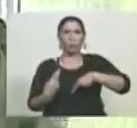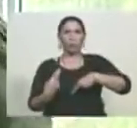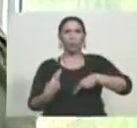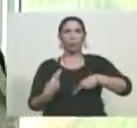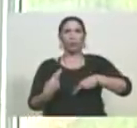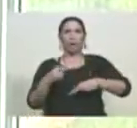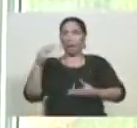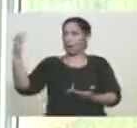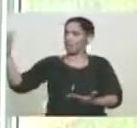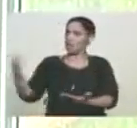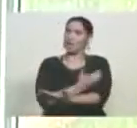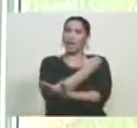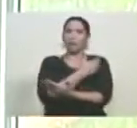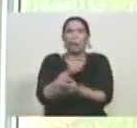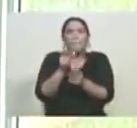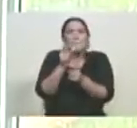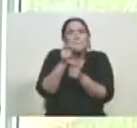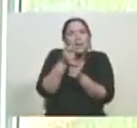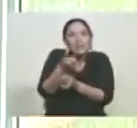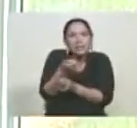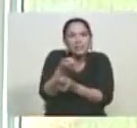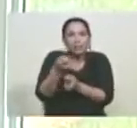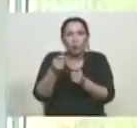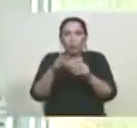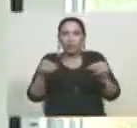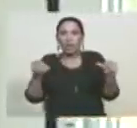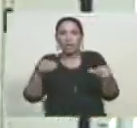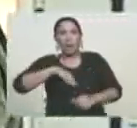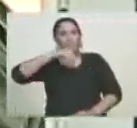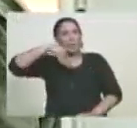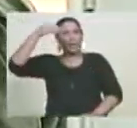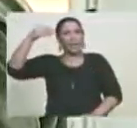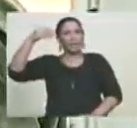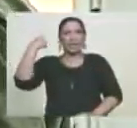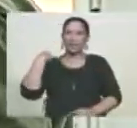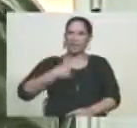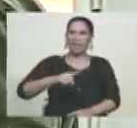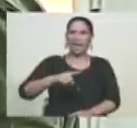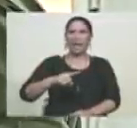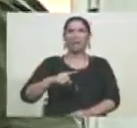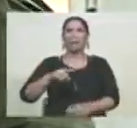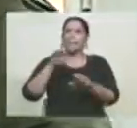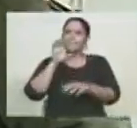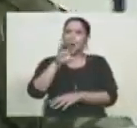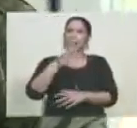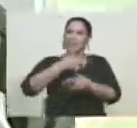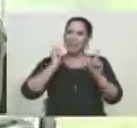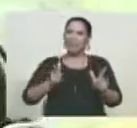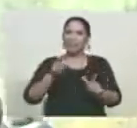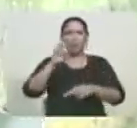nos quitarán un pedacito de tierra, pero la esperanza de tener una patria libre jamás nos lo van a quitar.